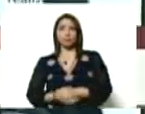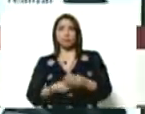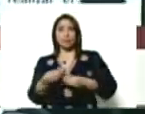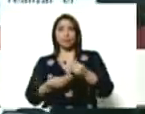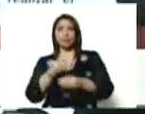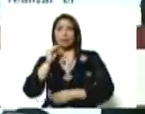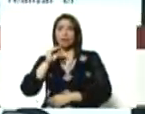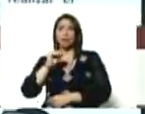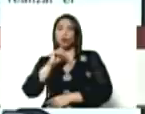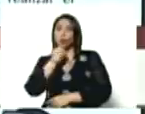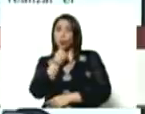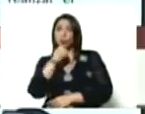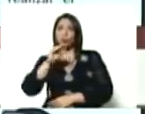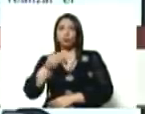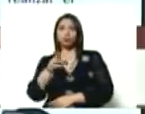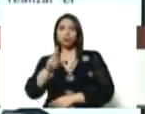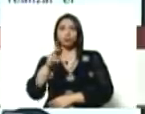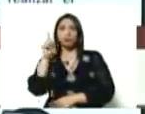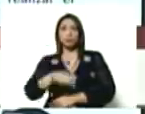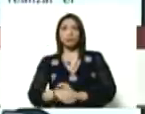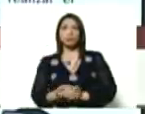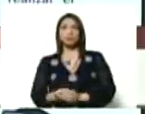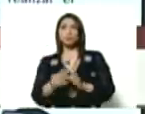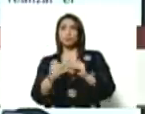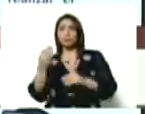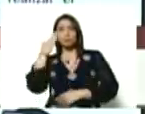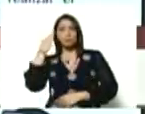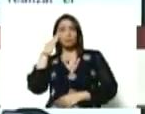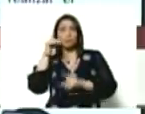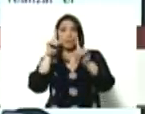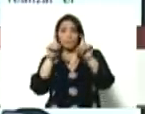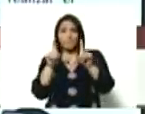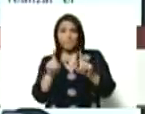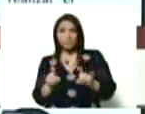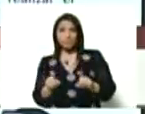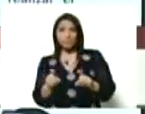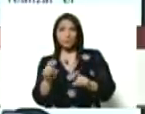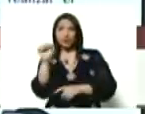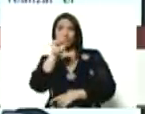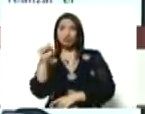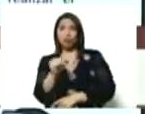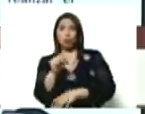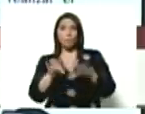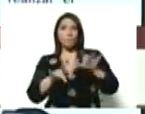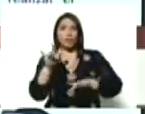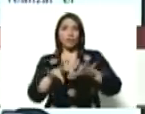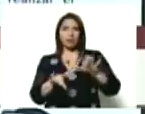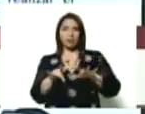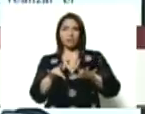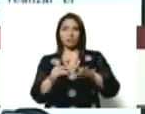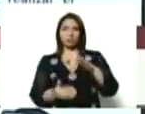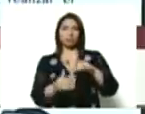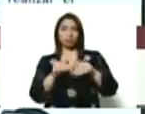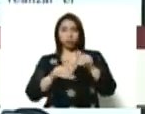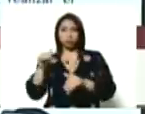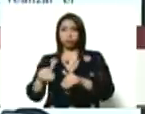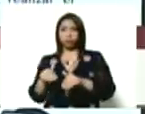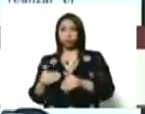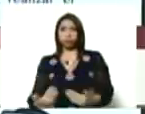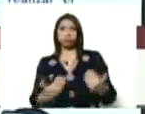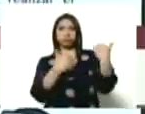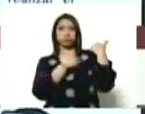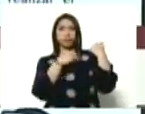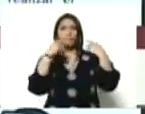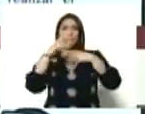fuente. Como todos sabemos, esta auditoría del software de máquina de votación es el encargado de realizar el proceso de